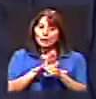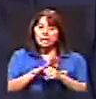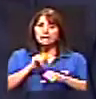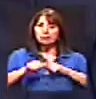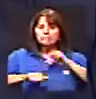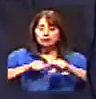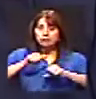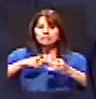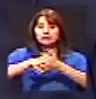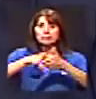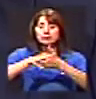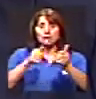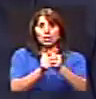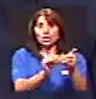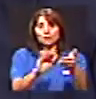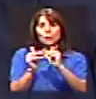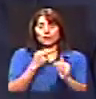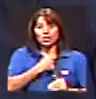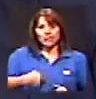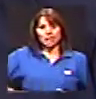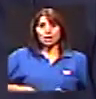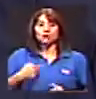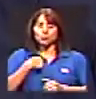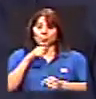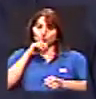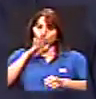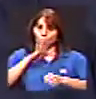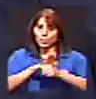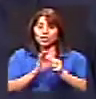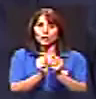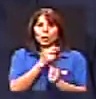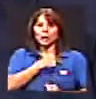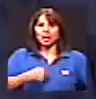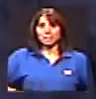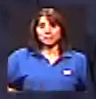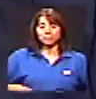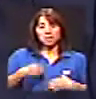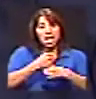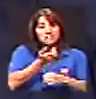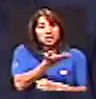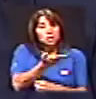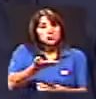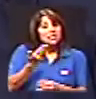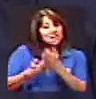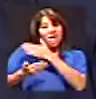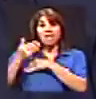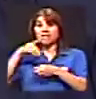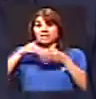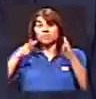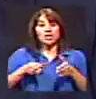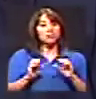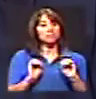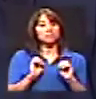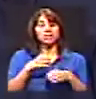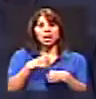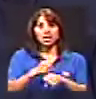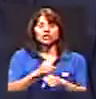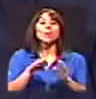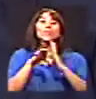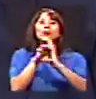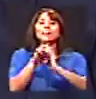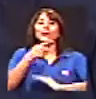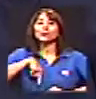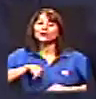Me comprometo con el pueblo herediano a hacer cosas que diputados anteriores no han hecho. Por ejemplo, vamos a mantener nuestra